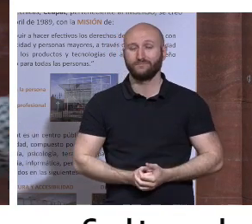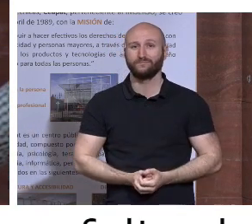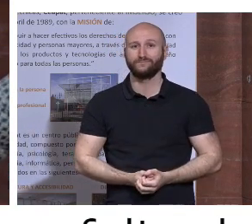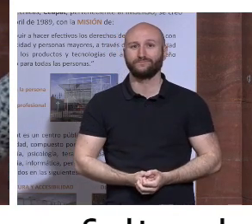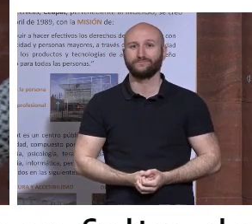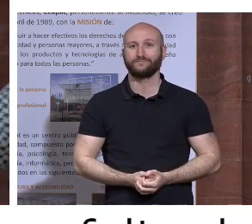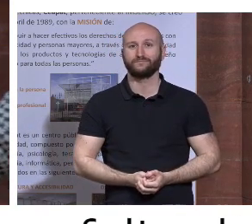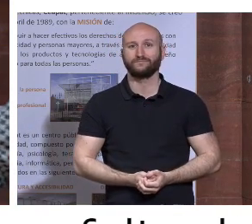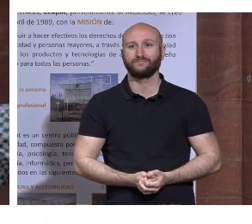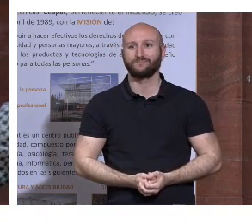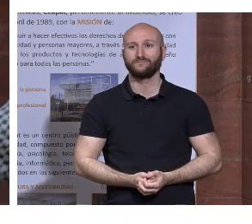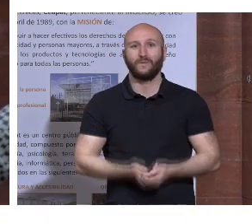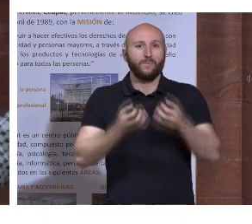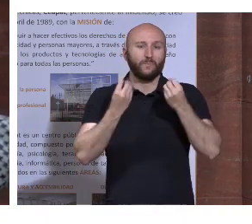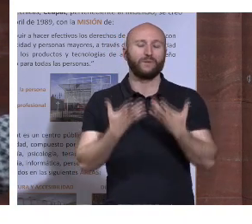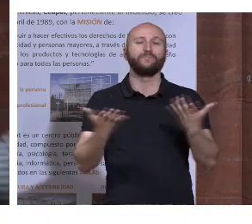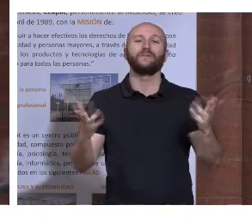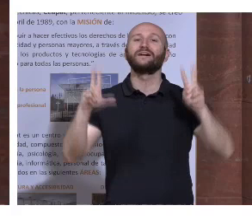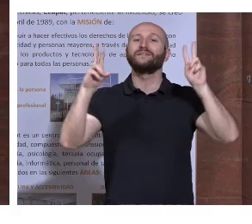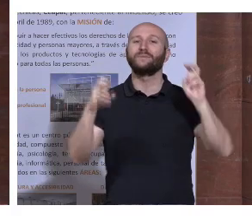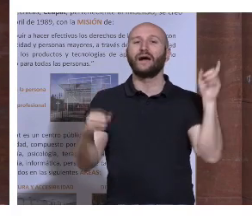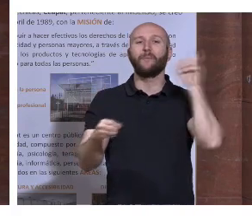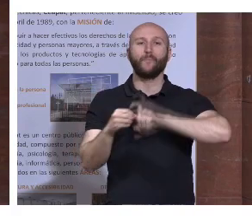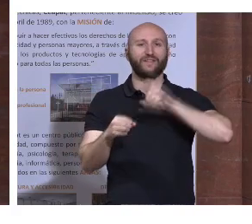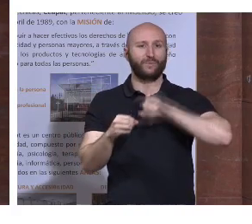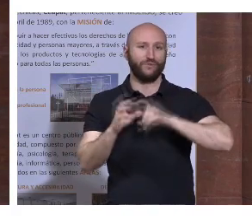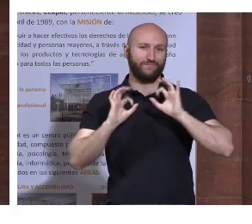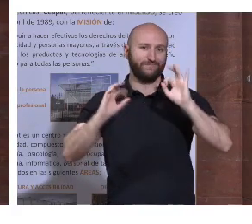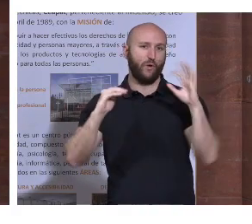Bueno, sobre la participación de los usuarios,